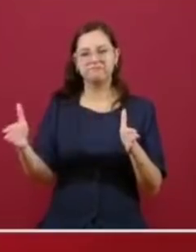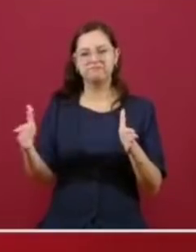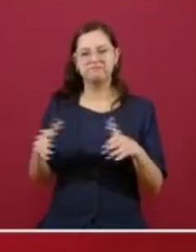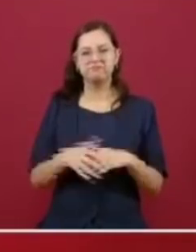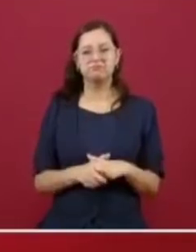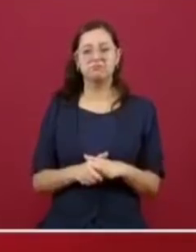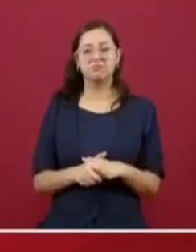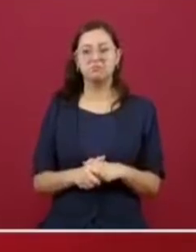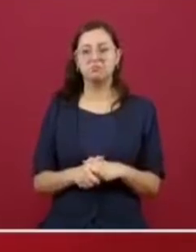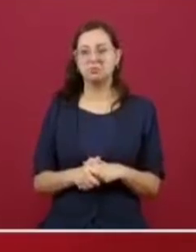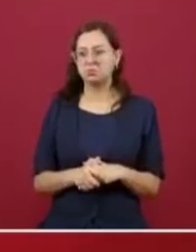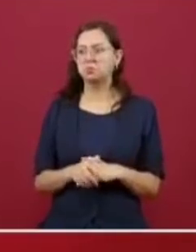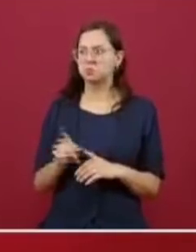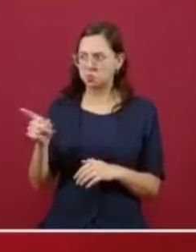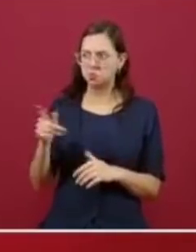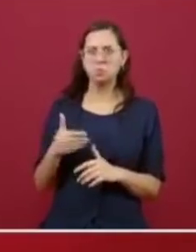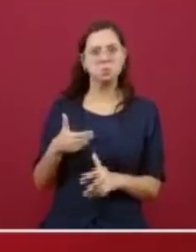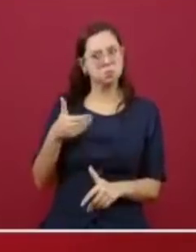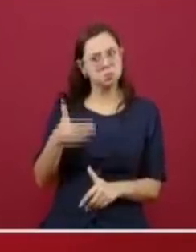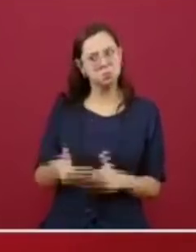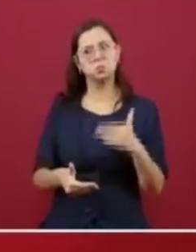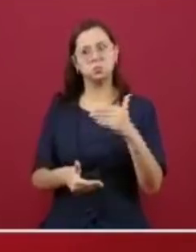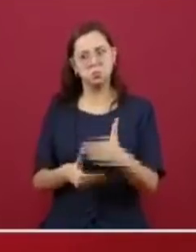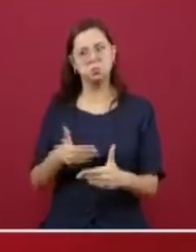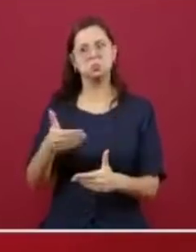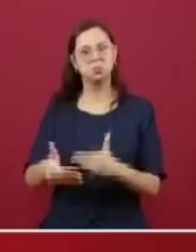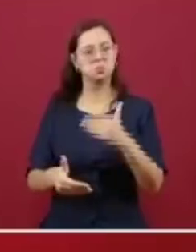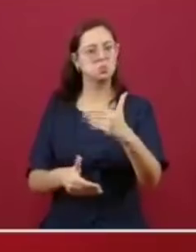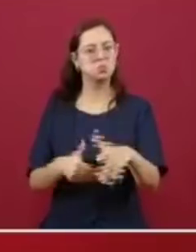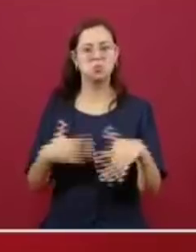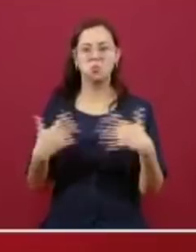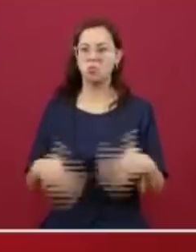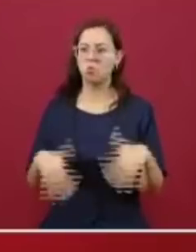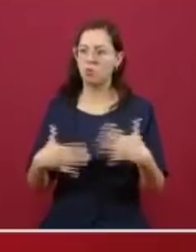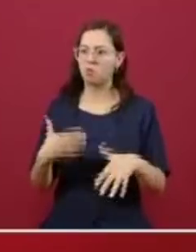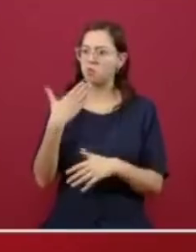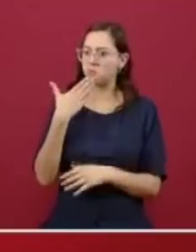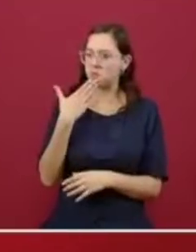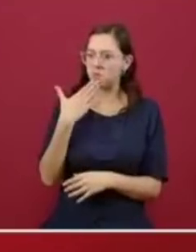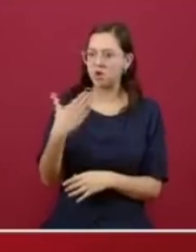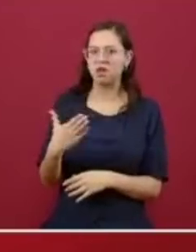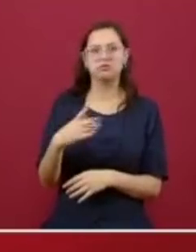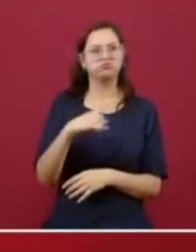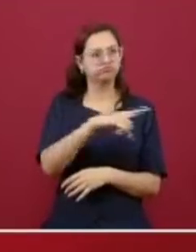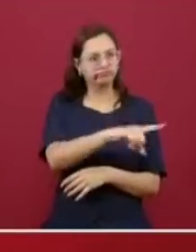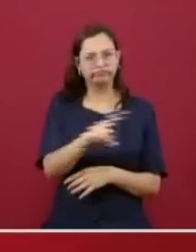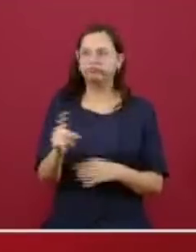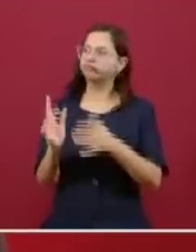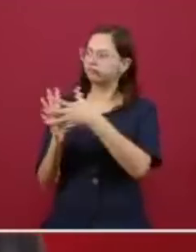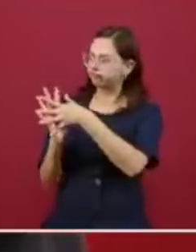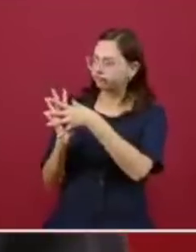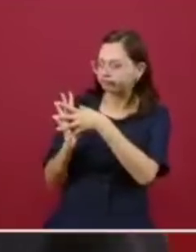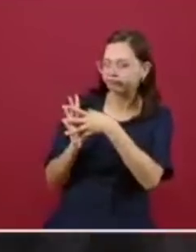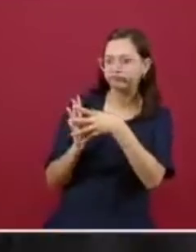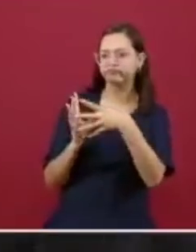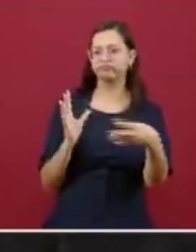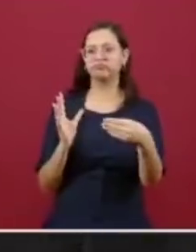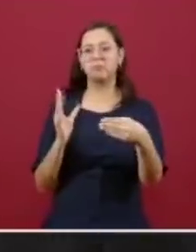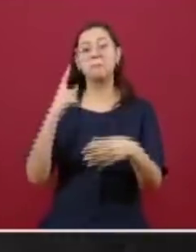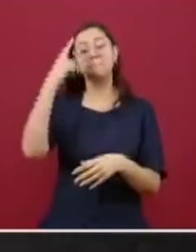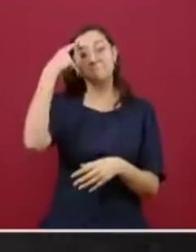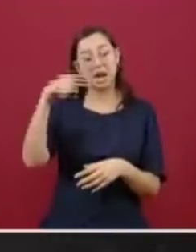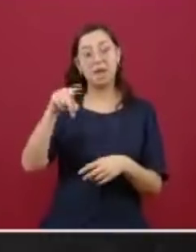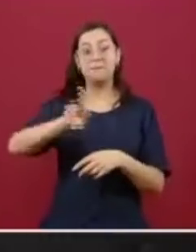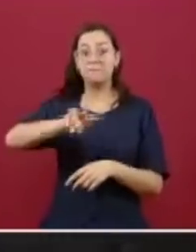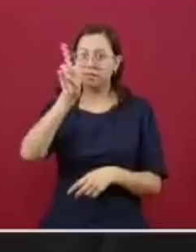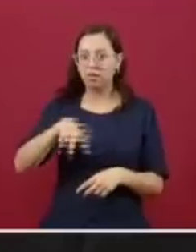se avanzó mucho, fue un ejemplo a seguir para la readaptación